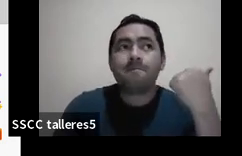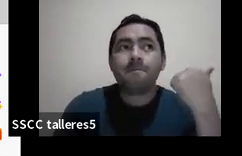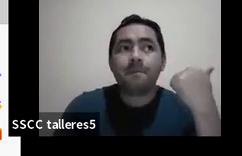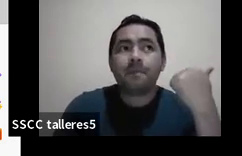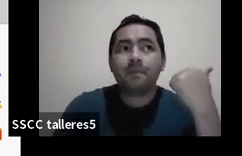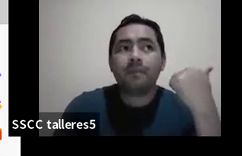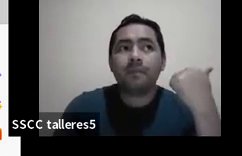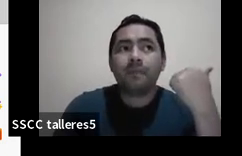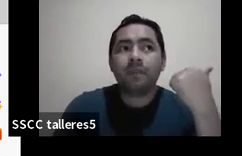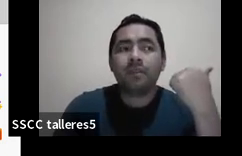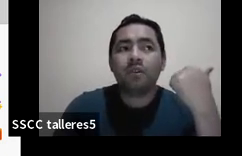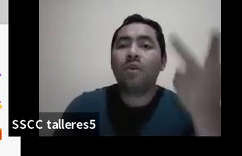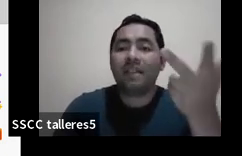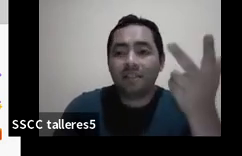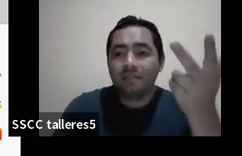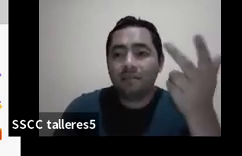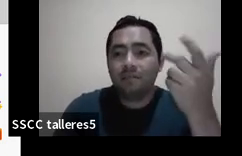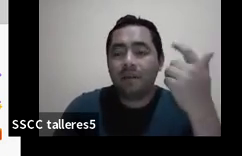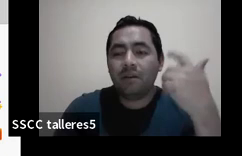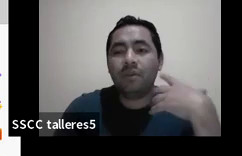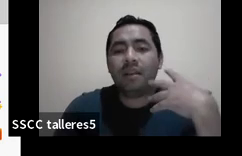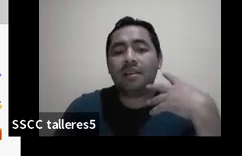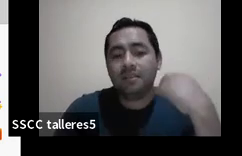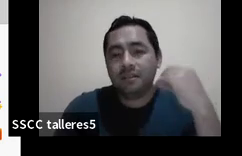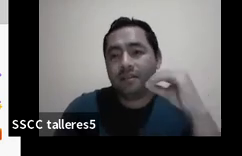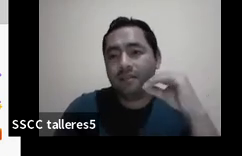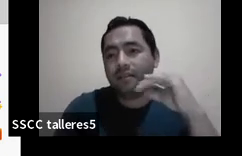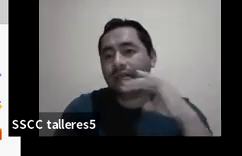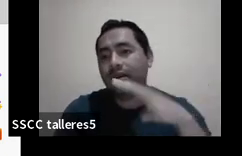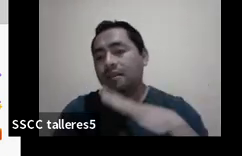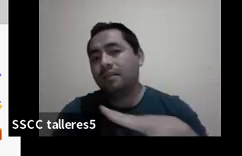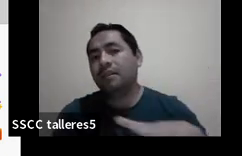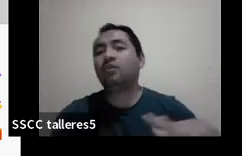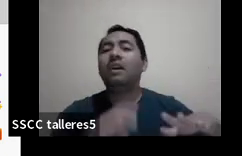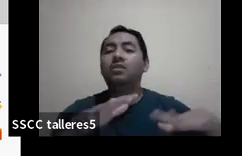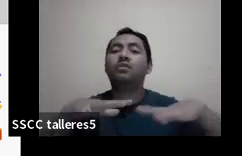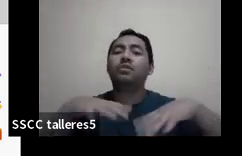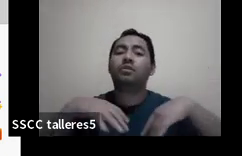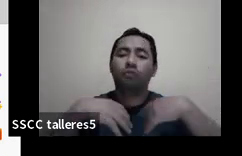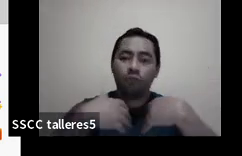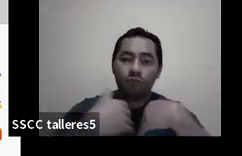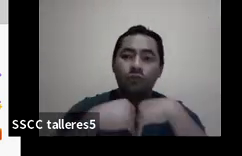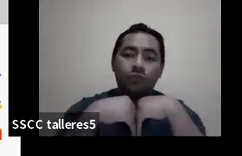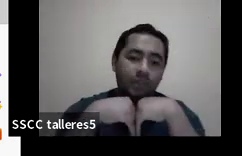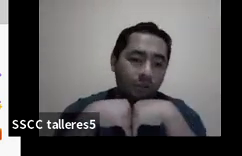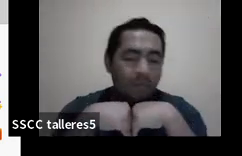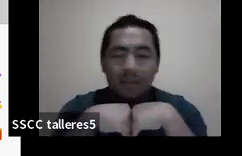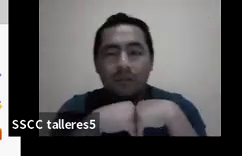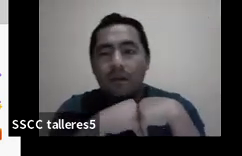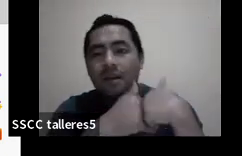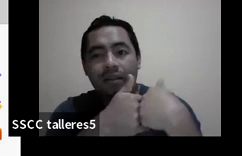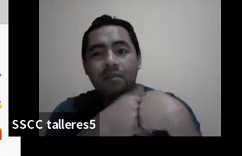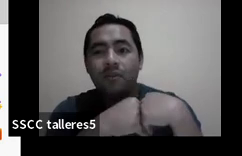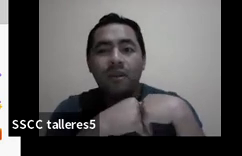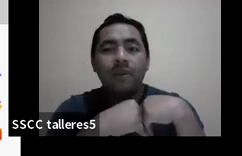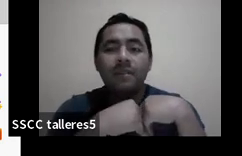señas. Entonces, ¿cómo hace, no? Para comunicarse. Ya. En esos casos, los sordos que no